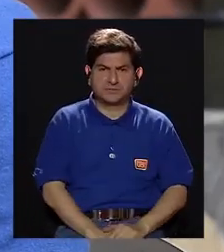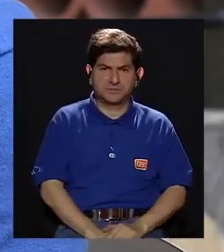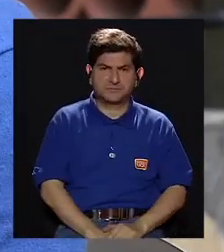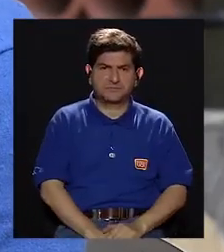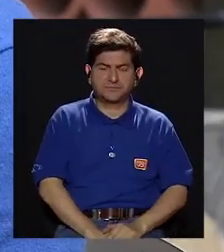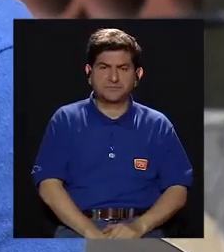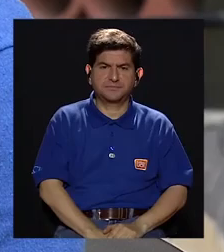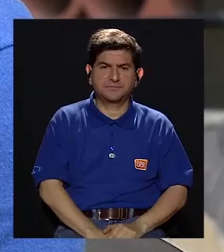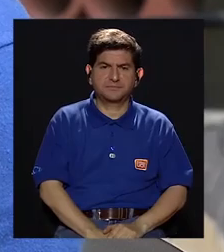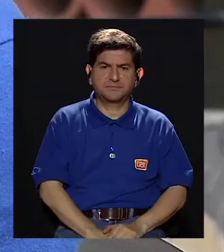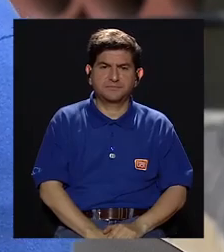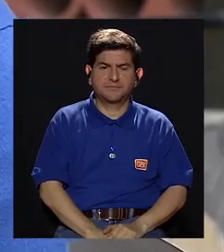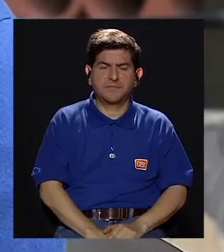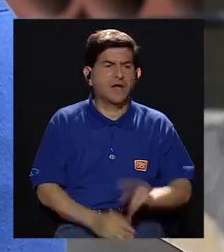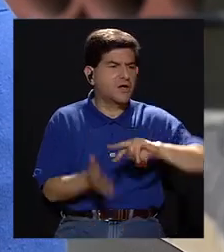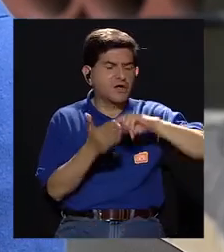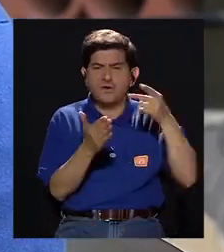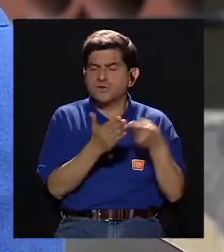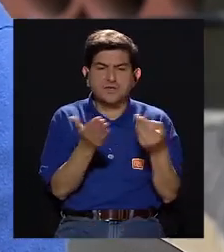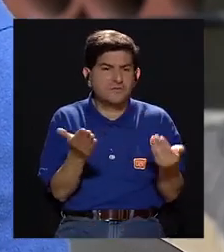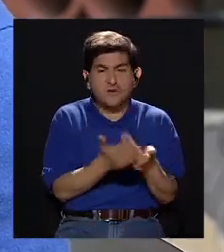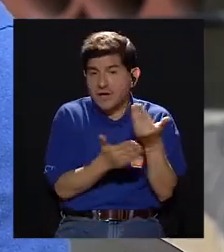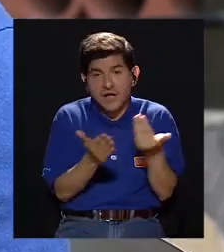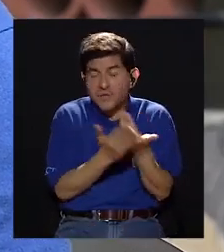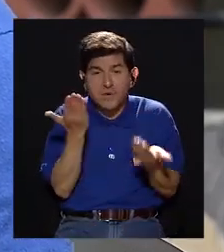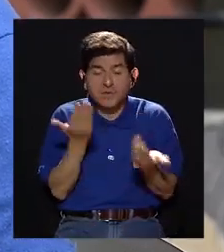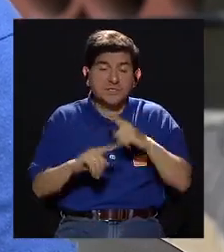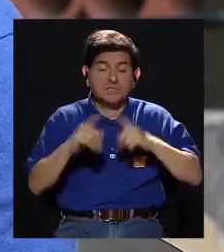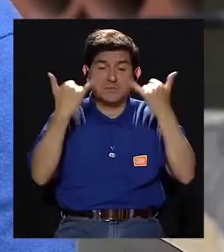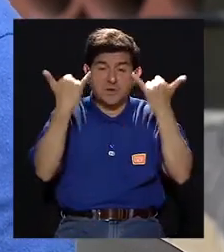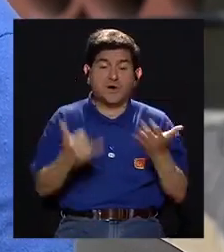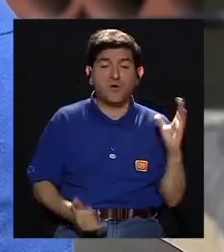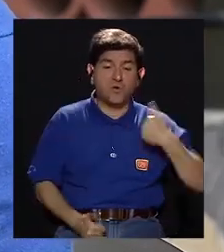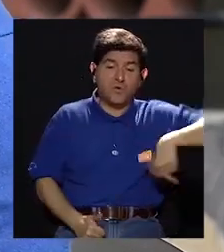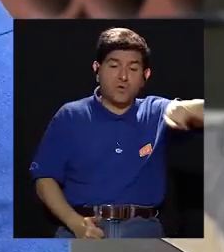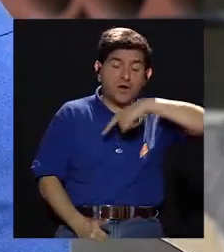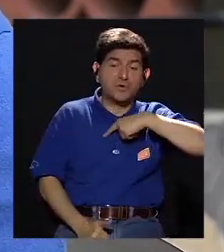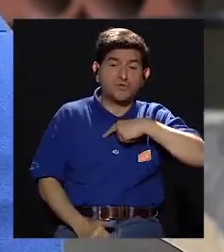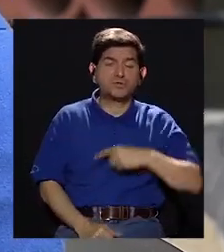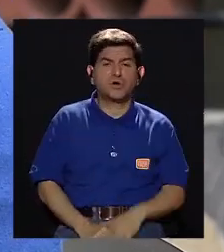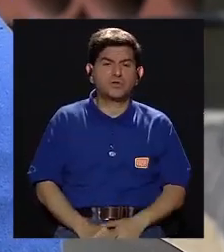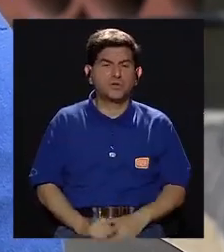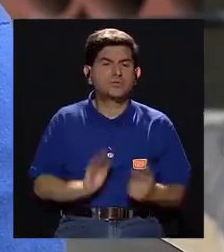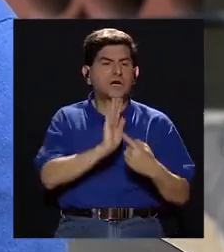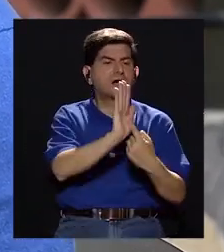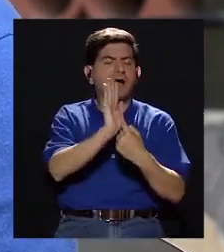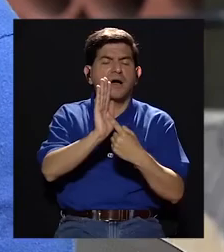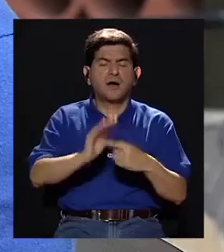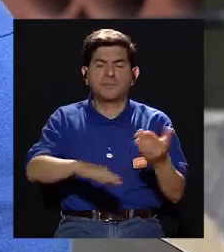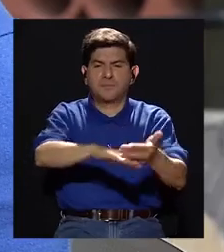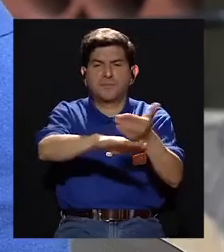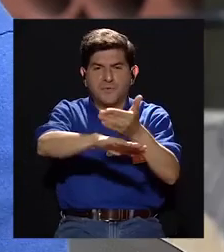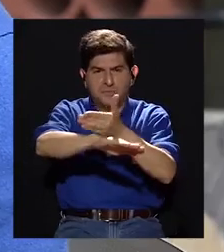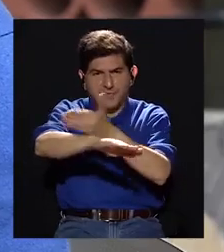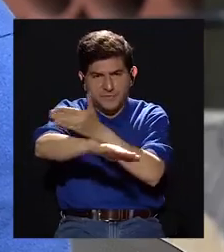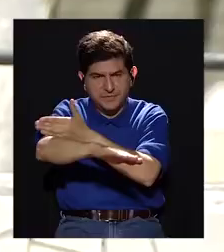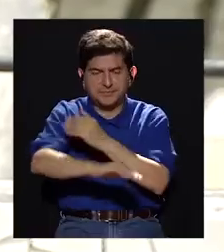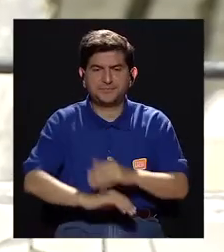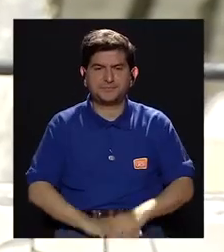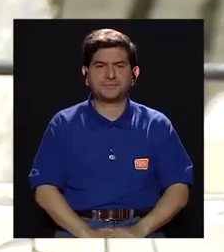Entonces, pues sí, no es algo que sea tan nuevo, pero tal vez ahora nos estamos dando un poco más a conocer por el hecho de que estamos